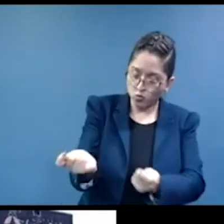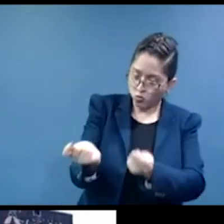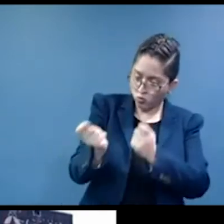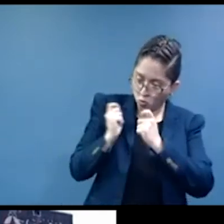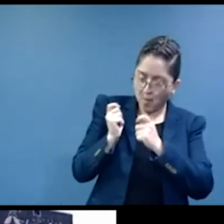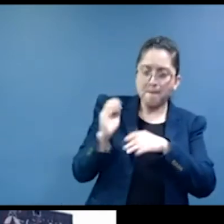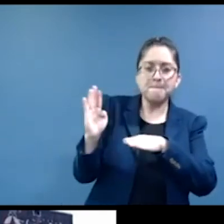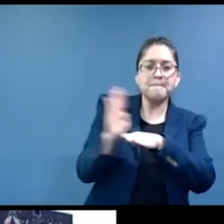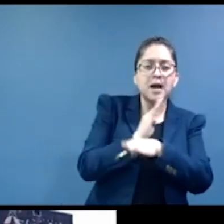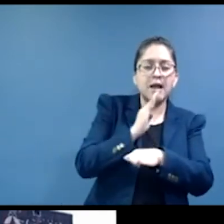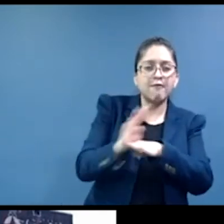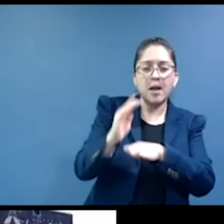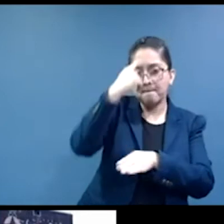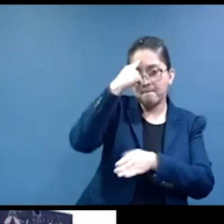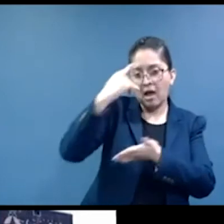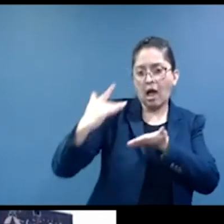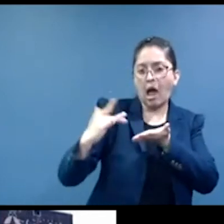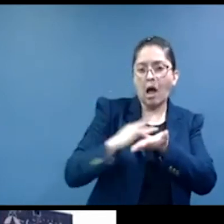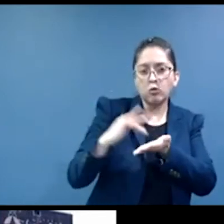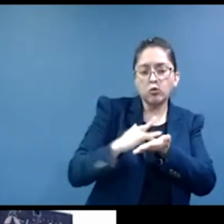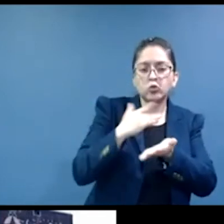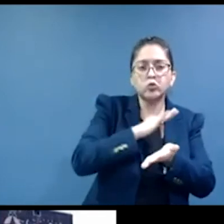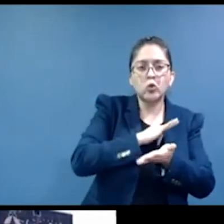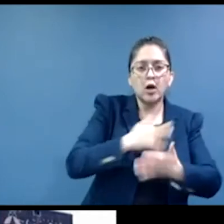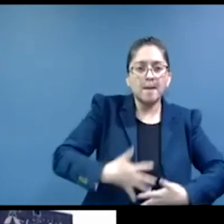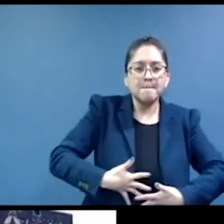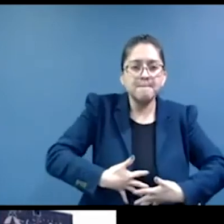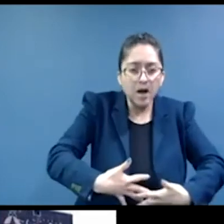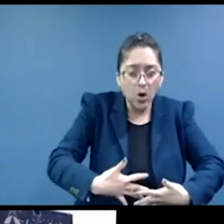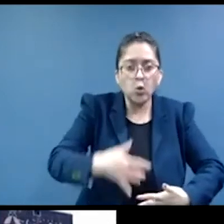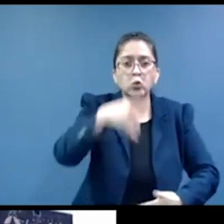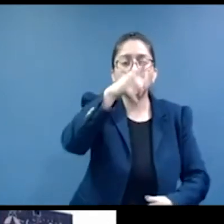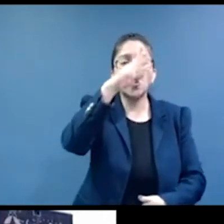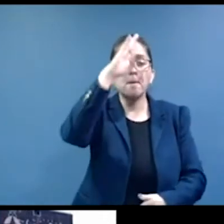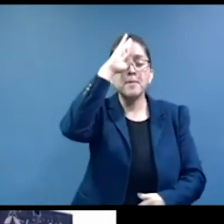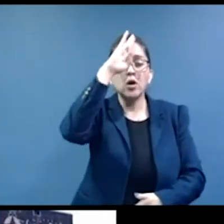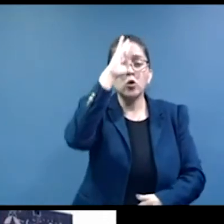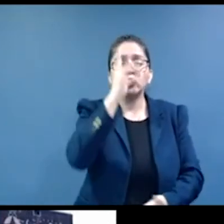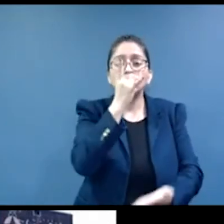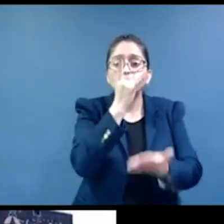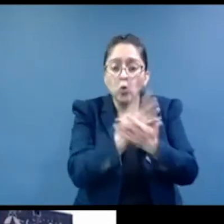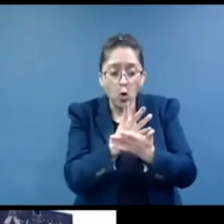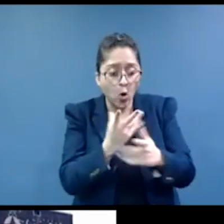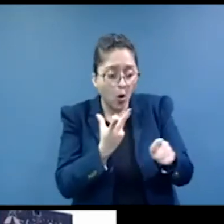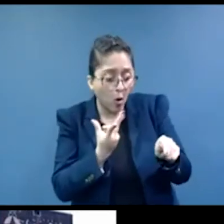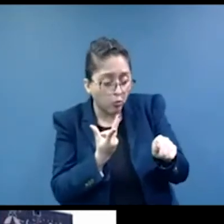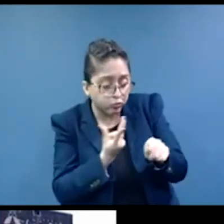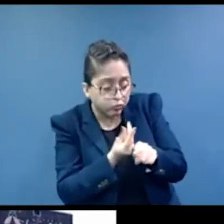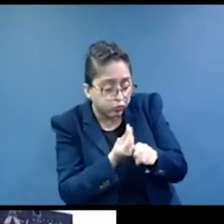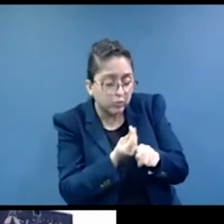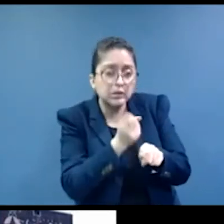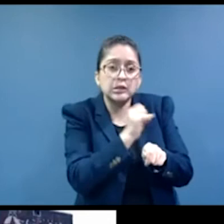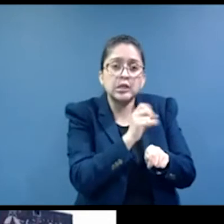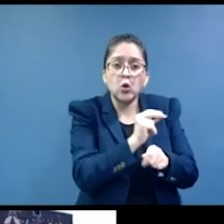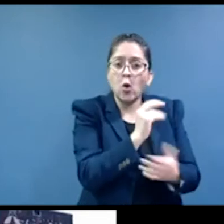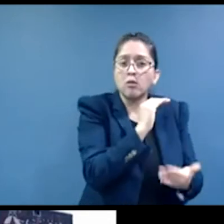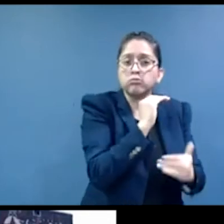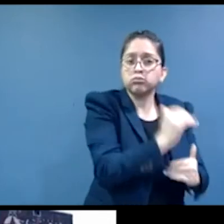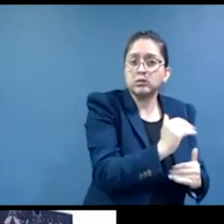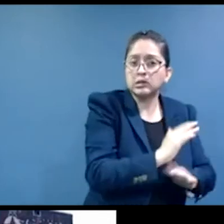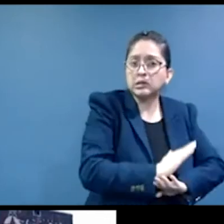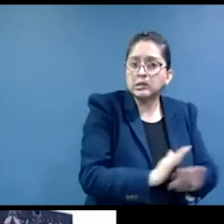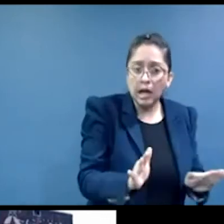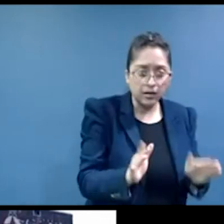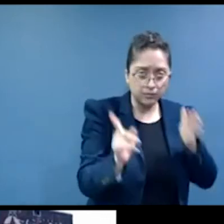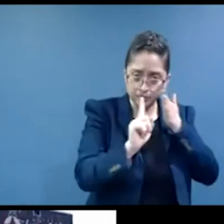técnica de este tipo. O sea, no deberíamos delimitarlo a cuestiones de infertilidad. Aunque, si bien es cierto, la infertilidad